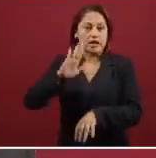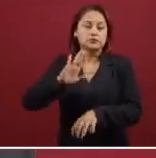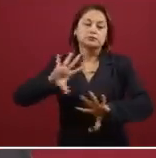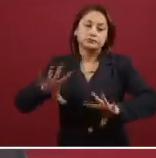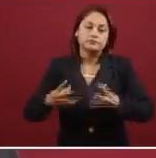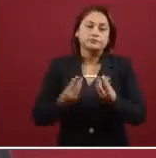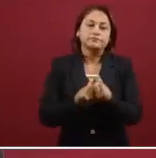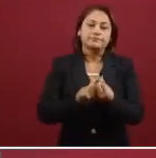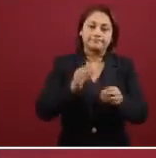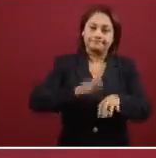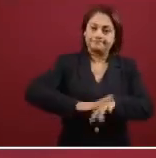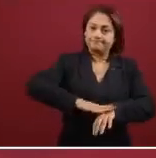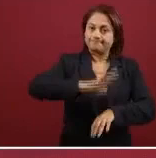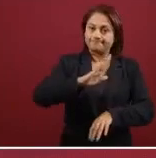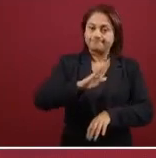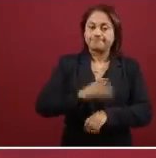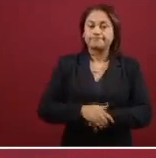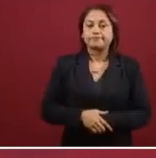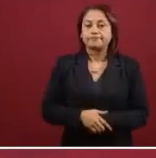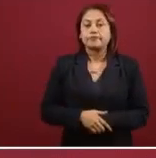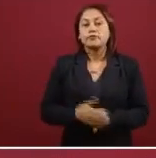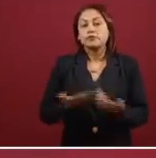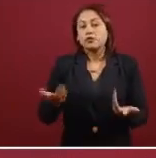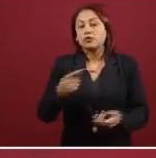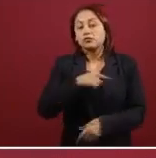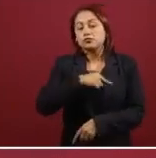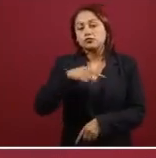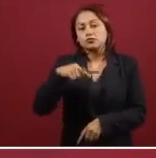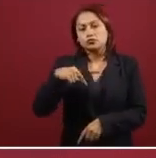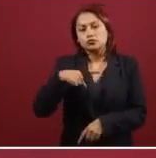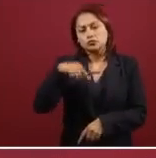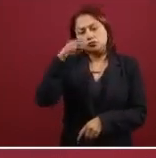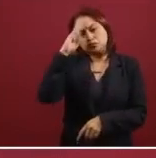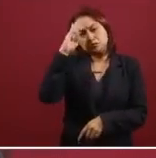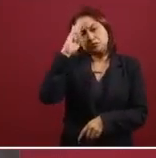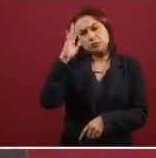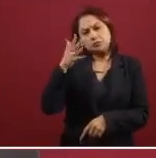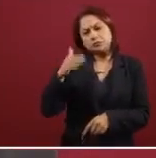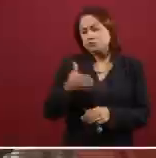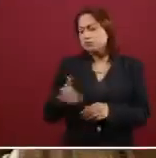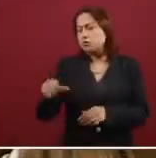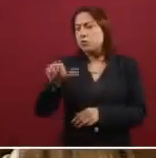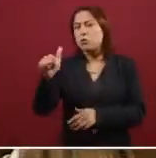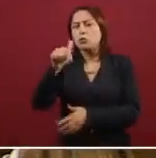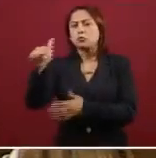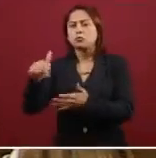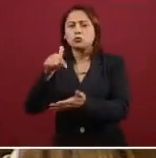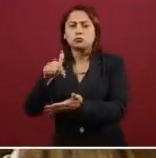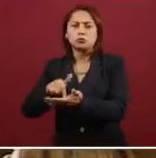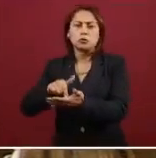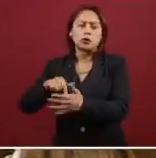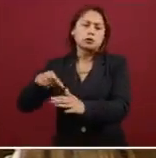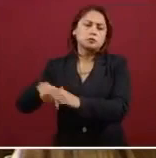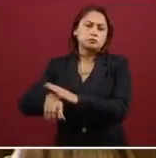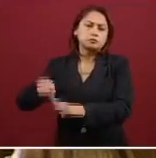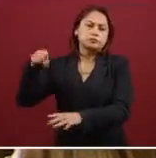otros 11 campos entrarán sobre los últimos meses de este año.